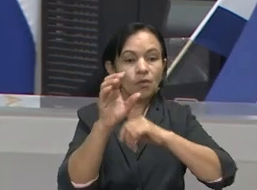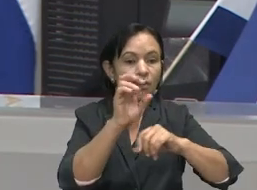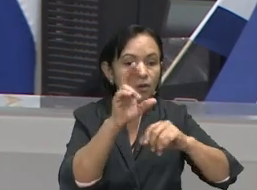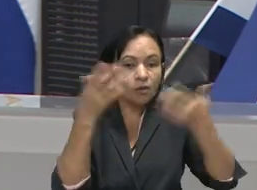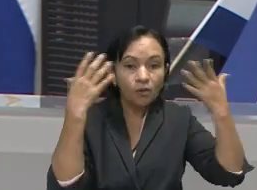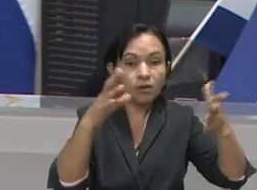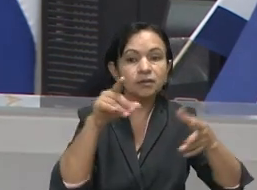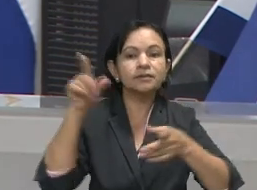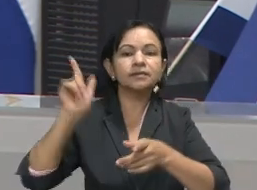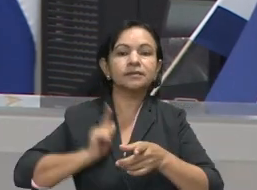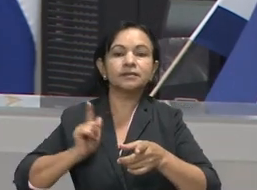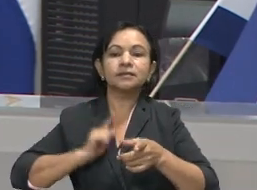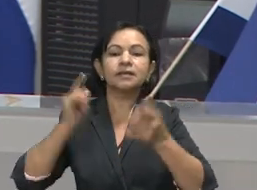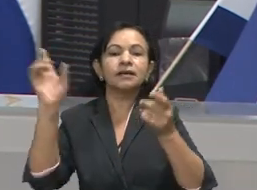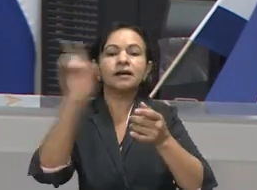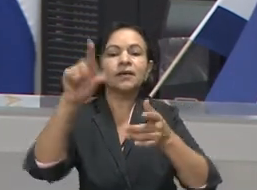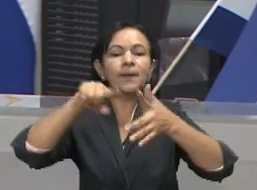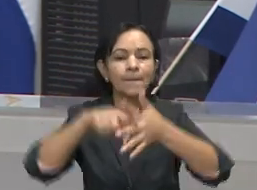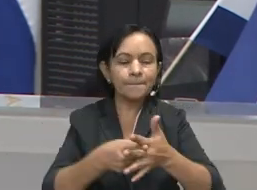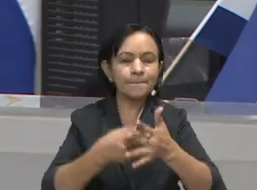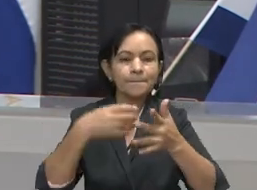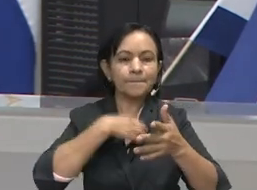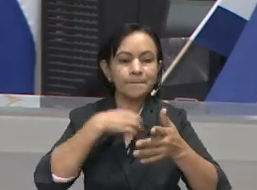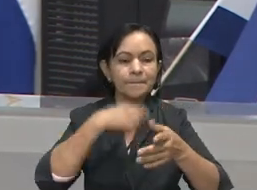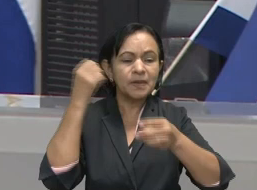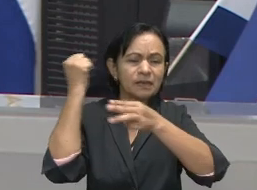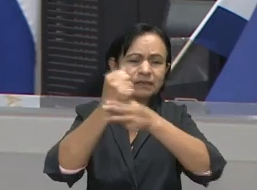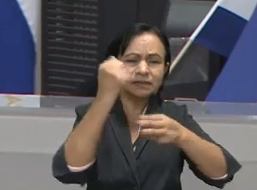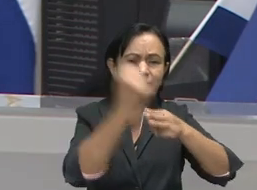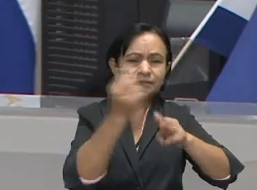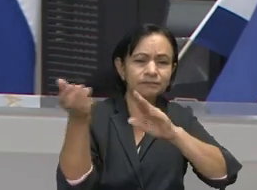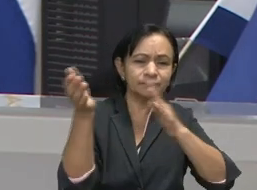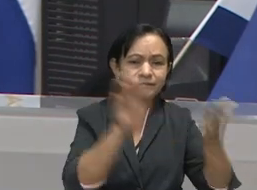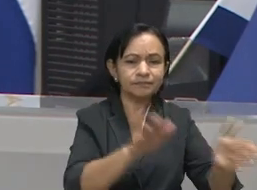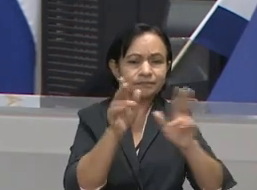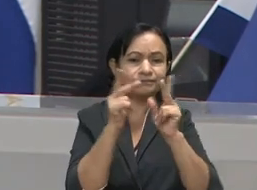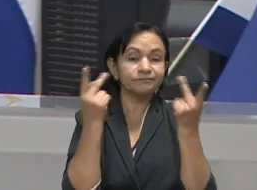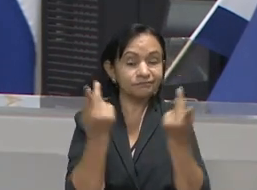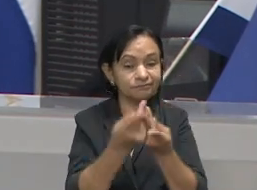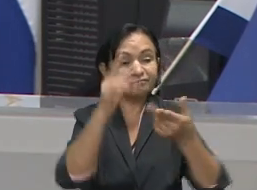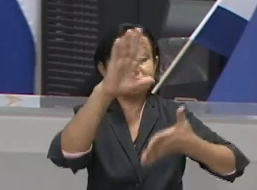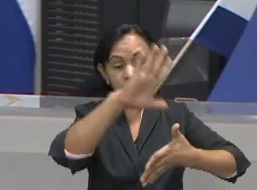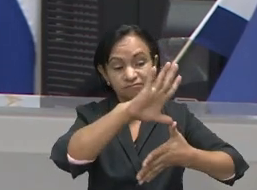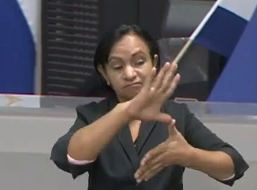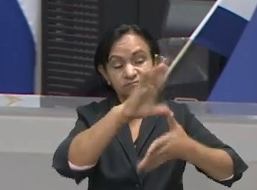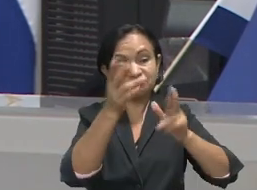de los europeos están cimentadas sobre el genocidio de los pueblos americanos.